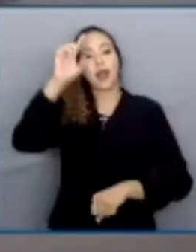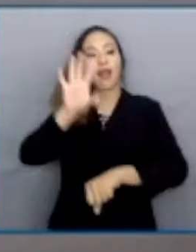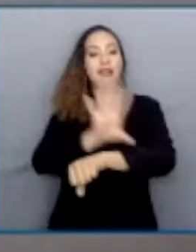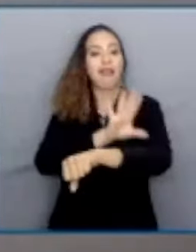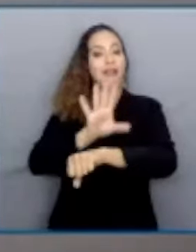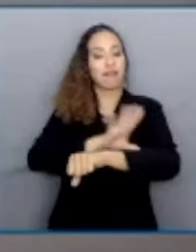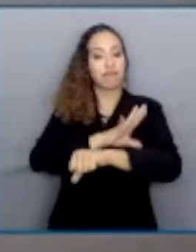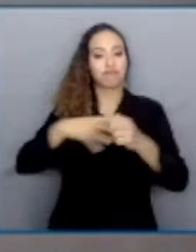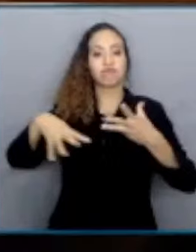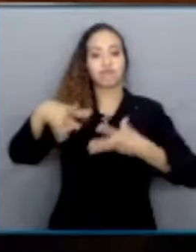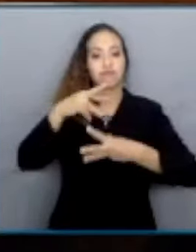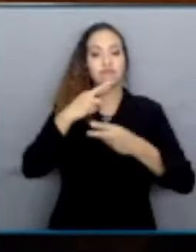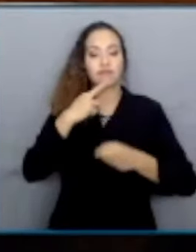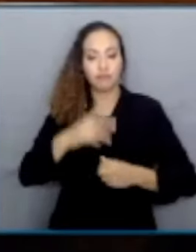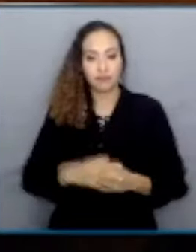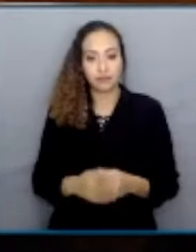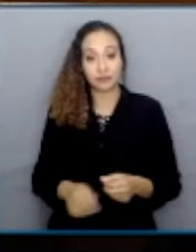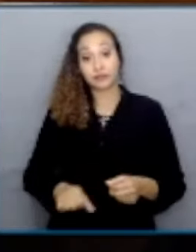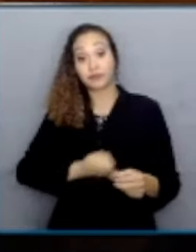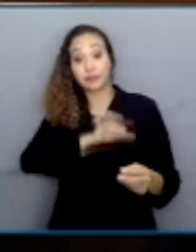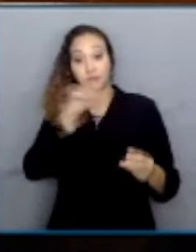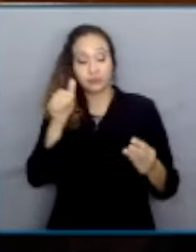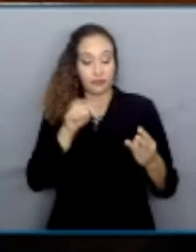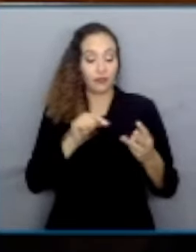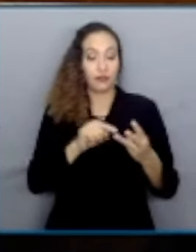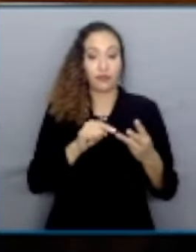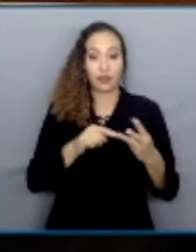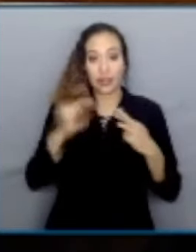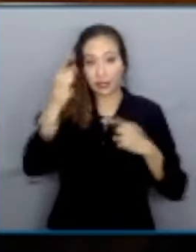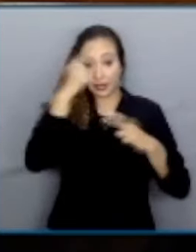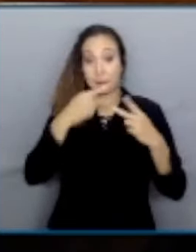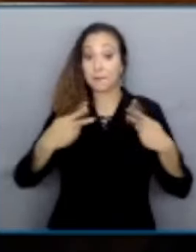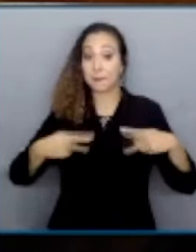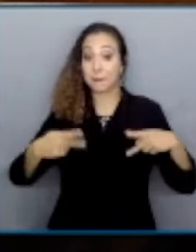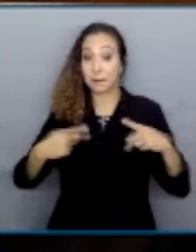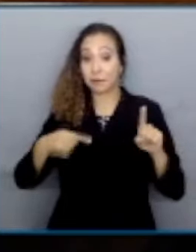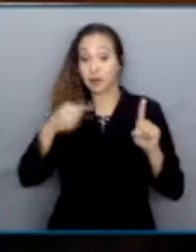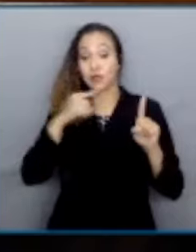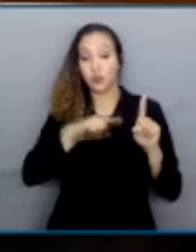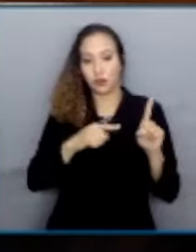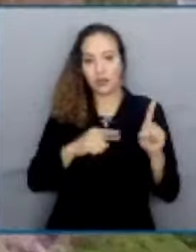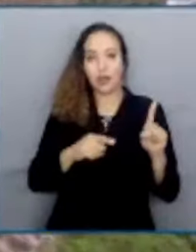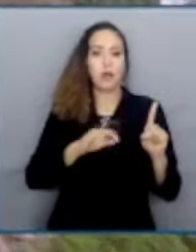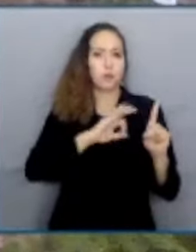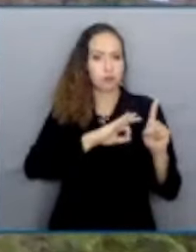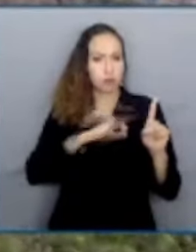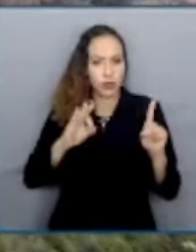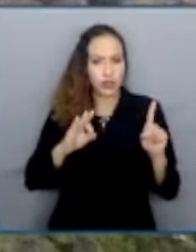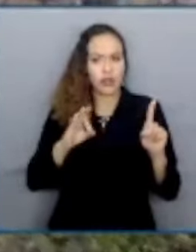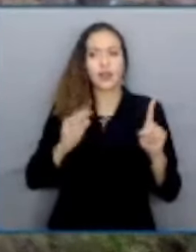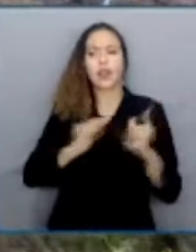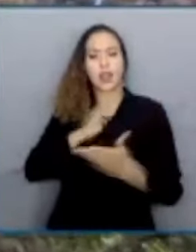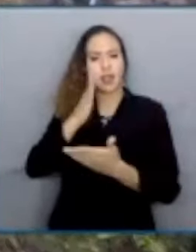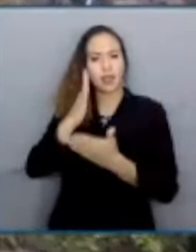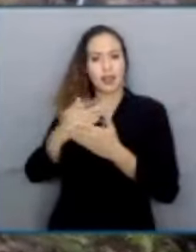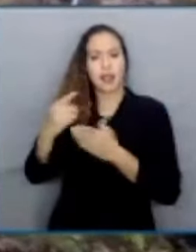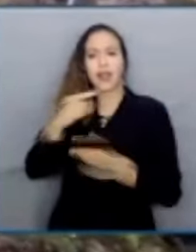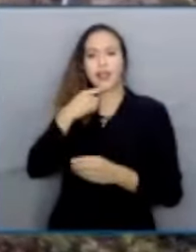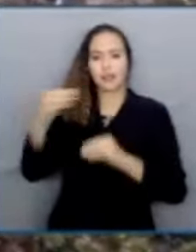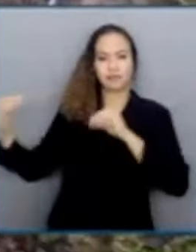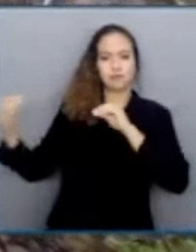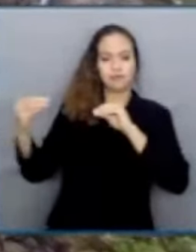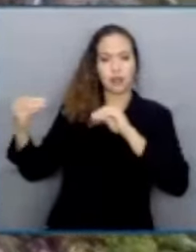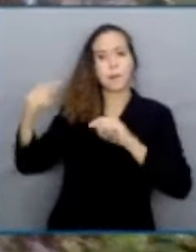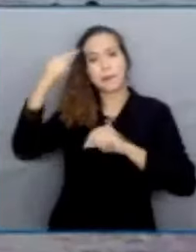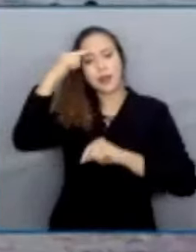en revisión por el que determinaría si la quejosa cuenta con interés legítimo para acudir al juicio de amparo en defensa de sus derechos ambientales y